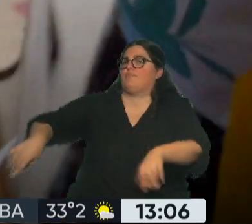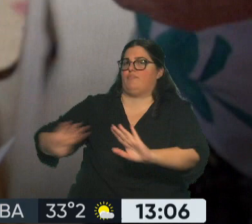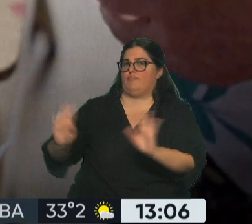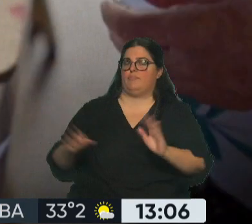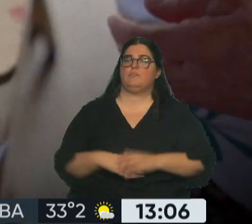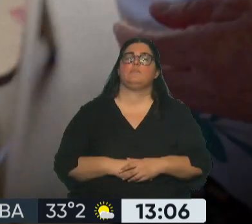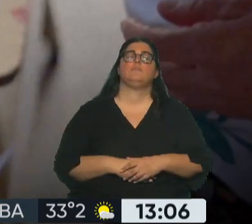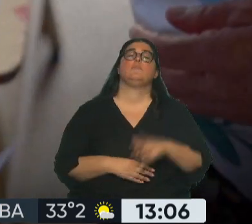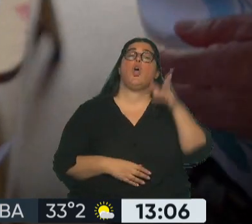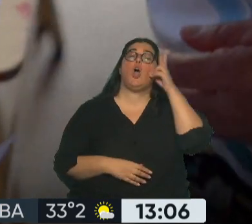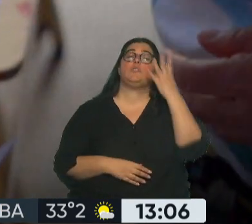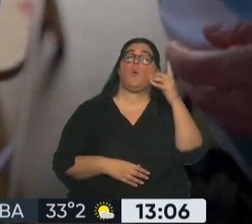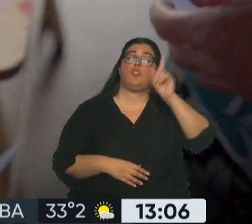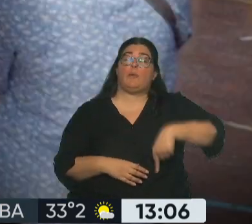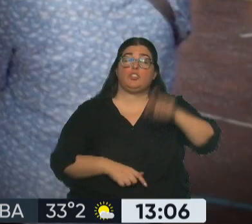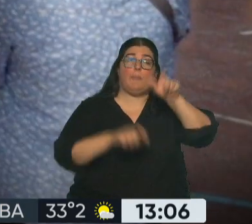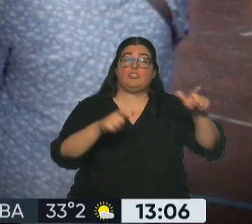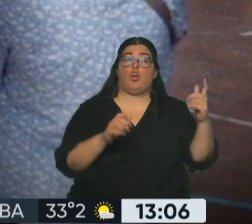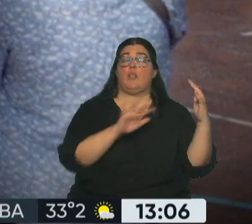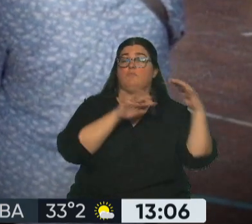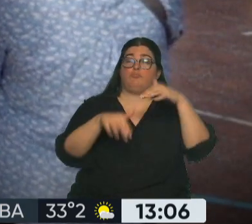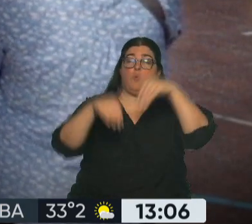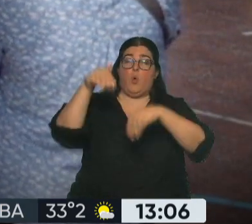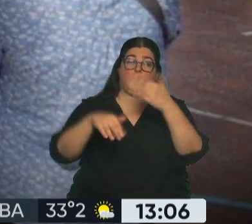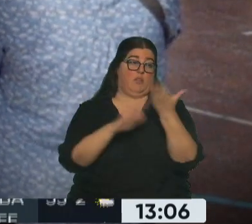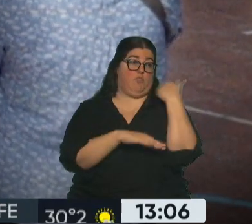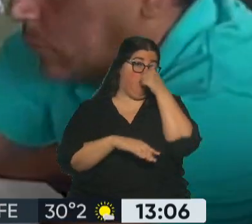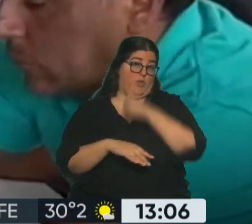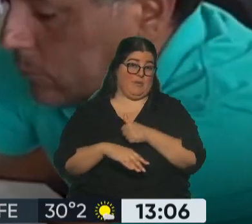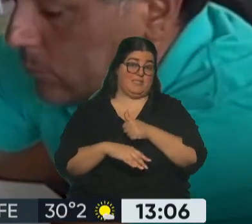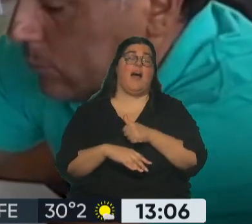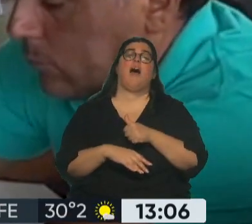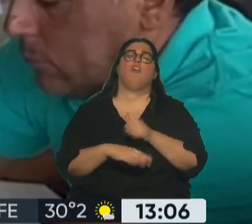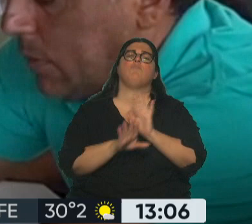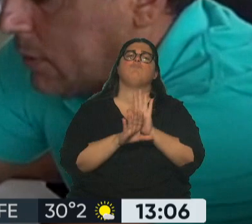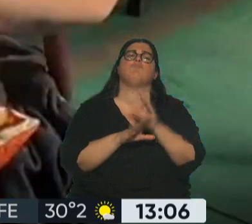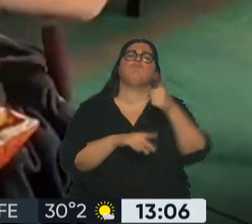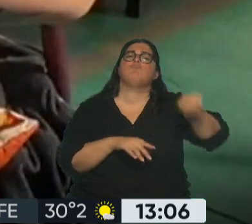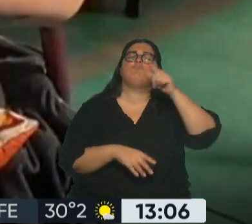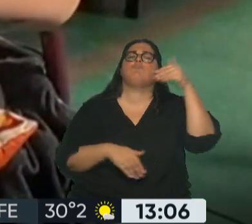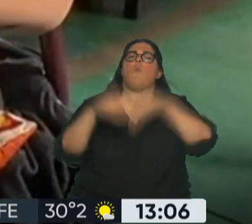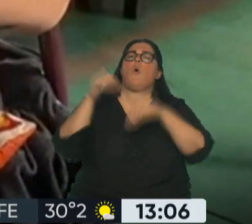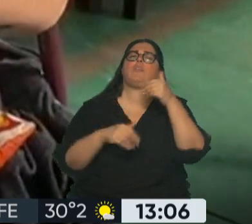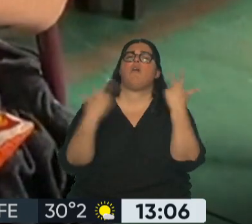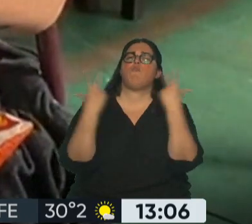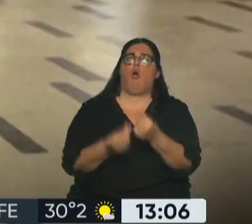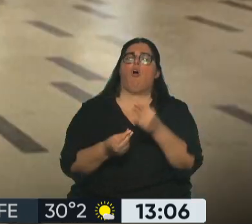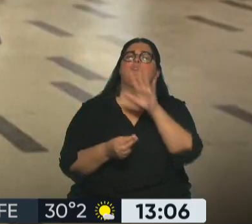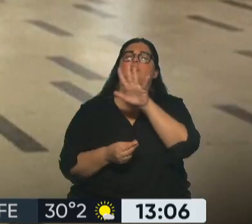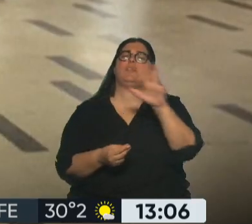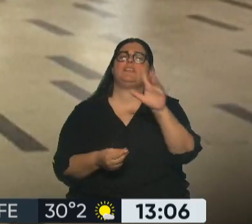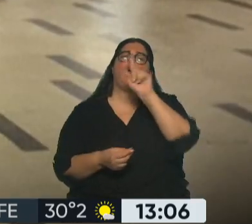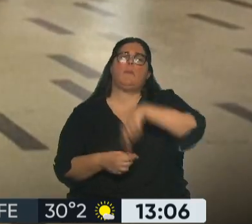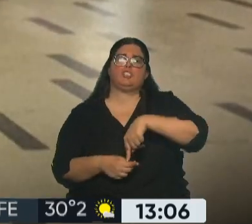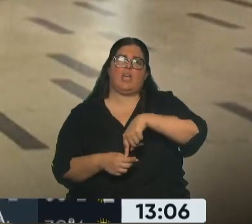del 84% en el referendo celebrado el pasado domingo, la opción en contra triunfó con el 55% de los votos sobre